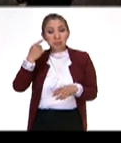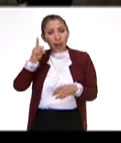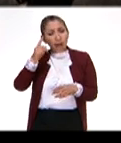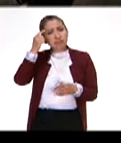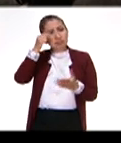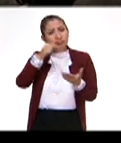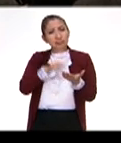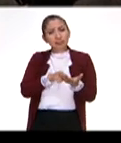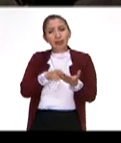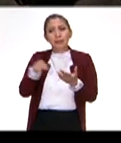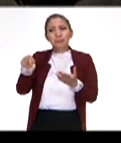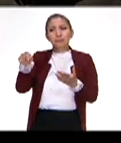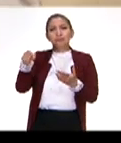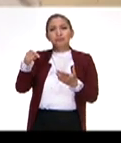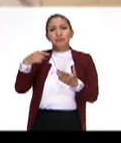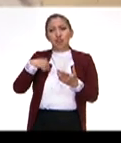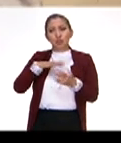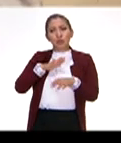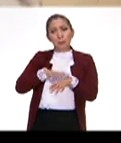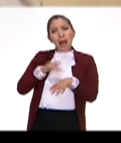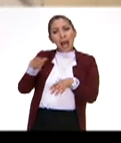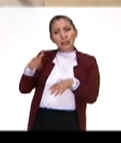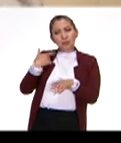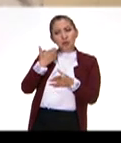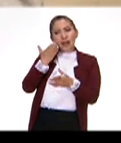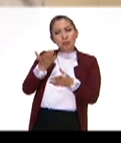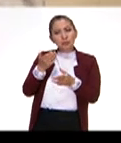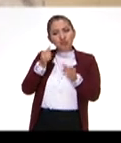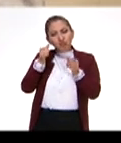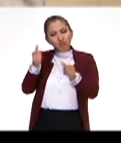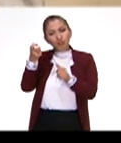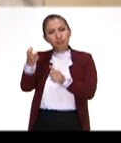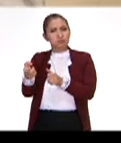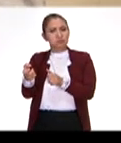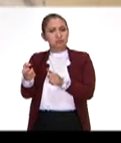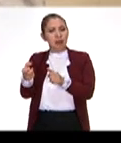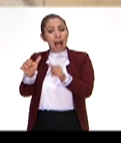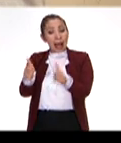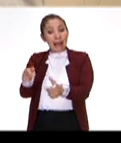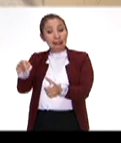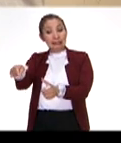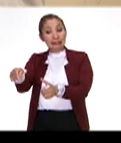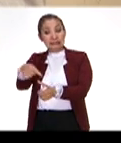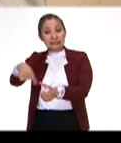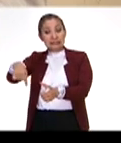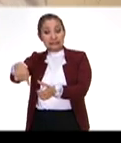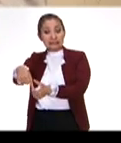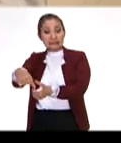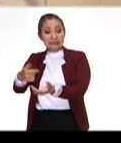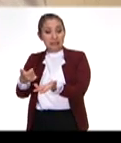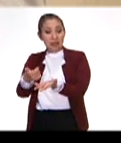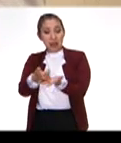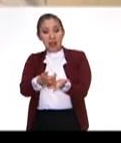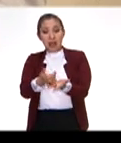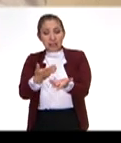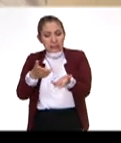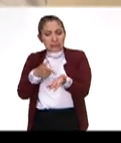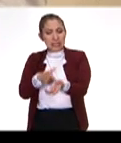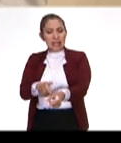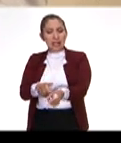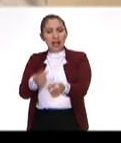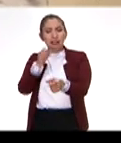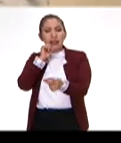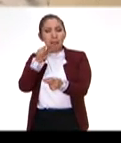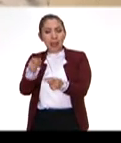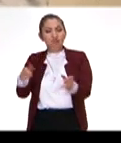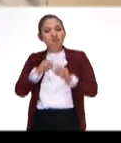vez somos más los que le apostamos a que el arte se sostenga y